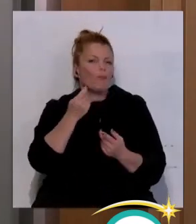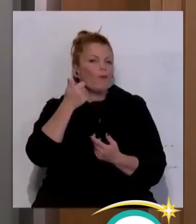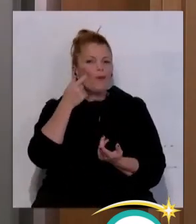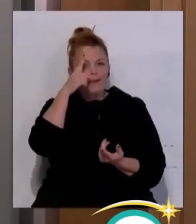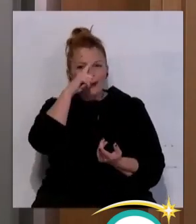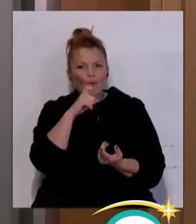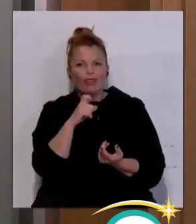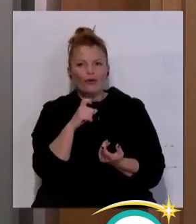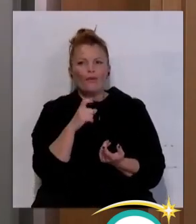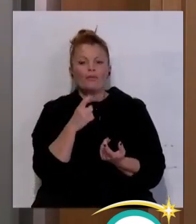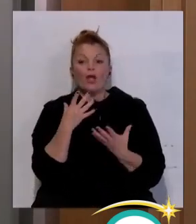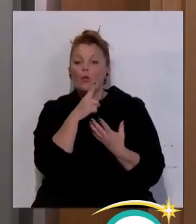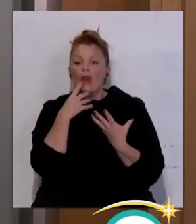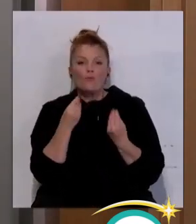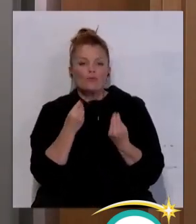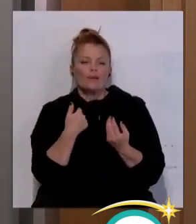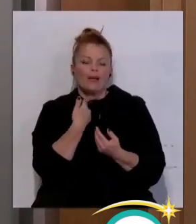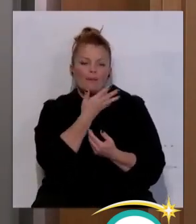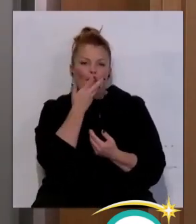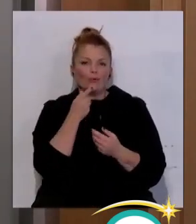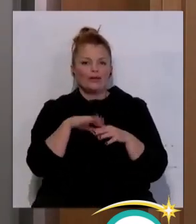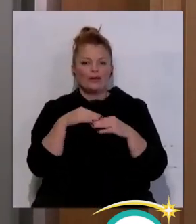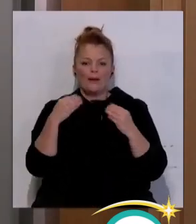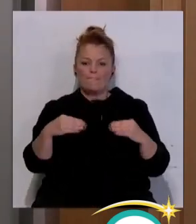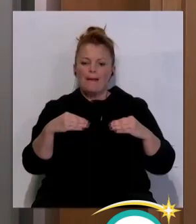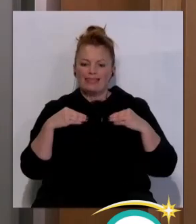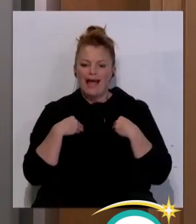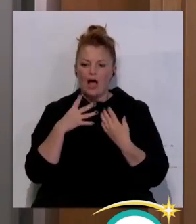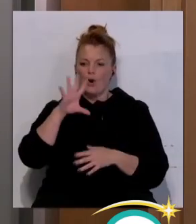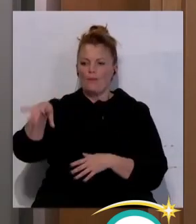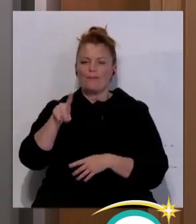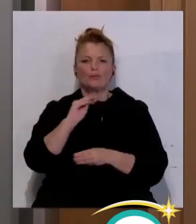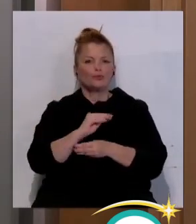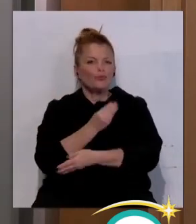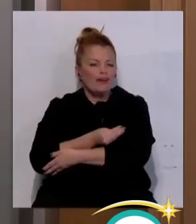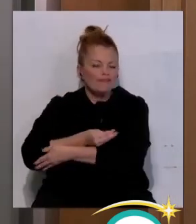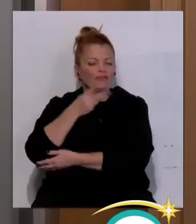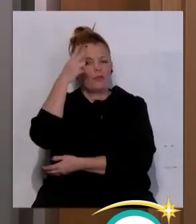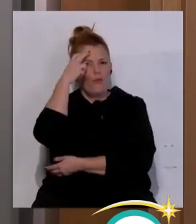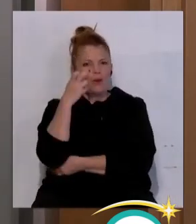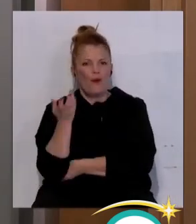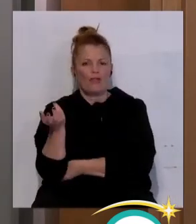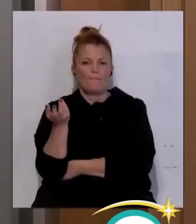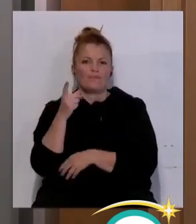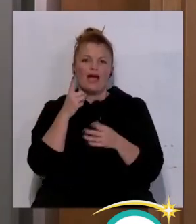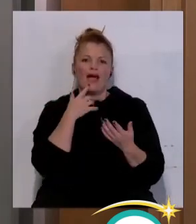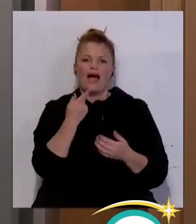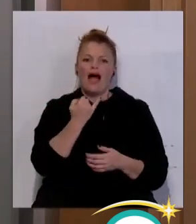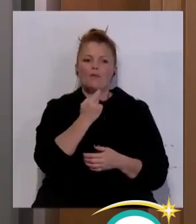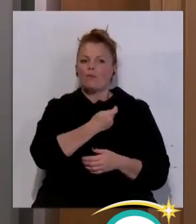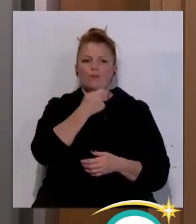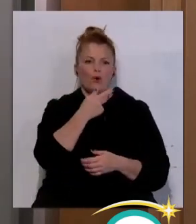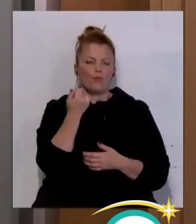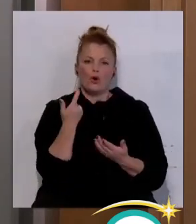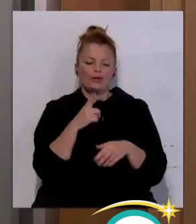ti algo te duele mucho, a ti te gusta agarrarte a esa mantita que compraste para tu bebé o a cualquier otro recuerdo. Entonces ellos tienen